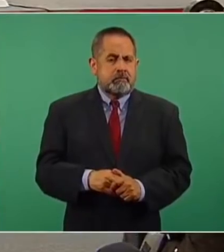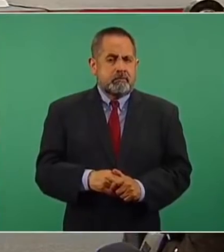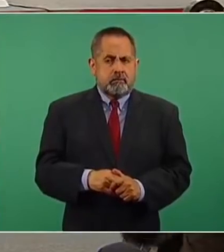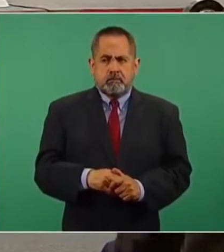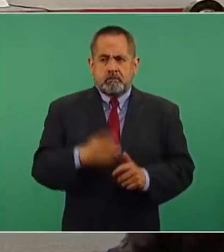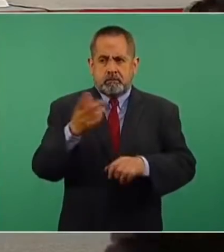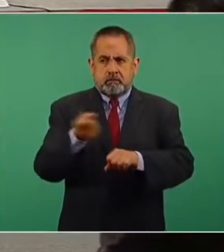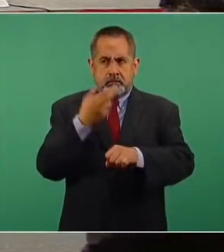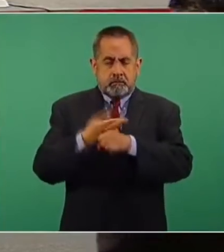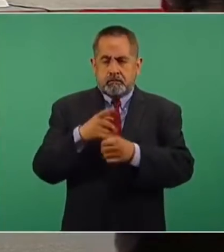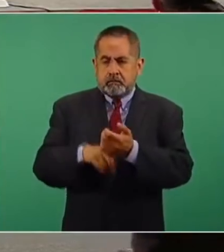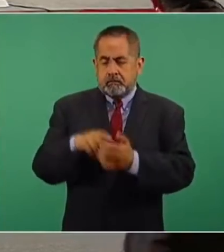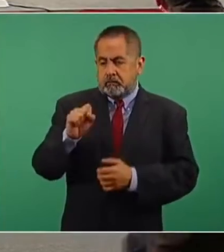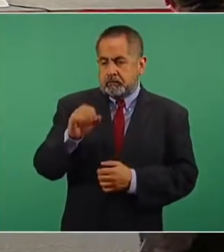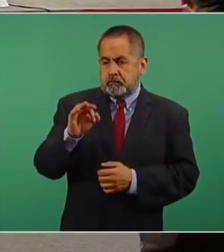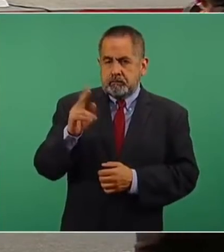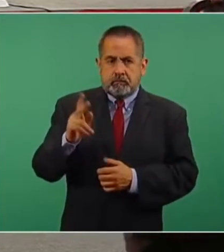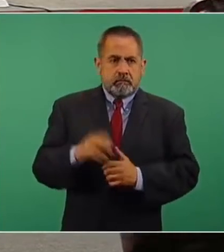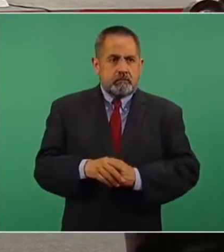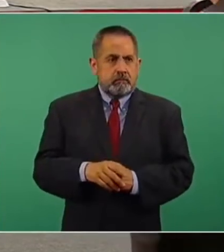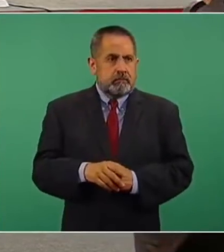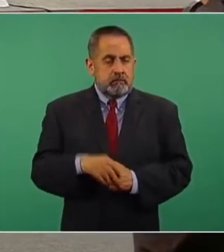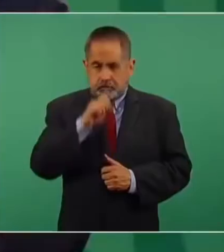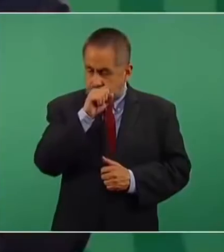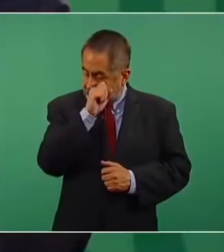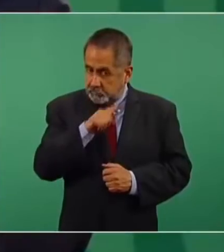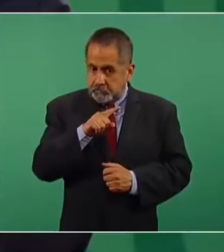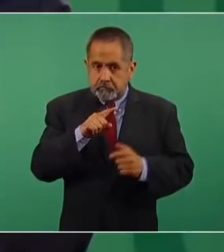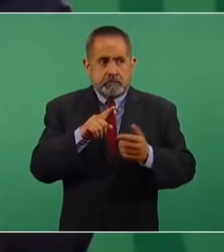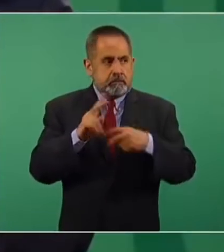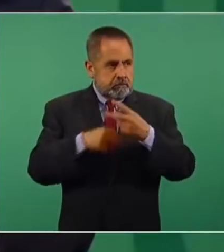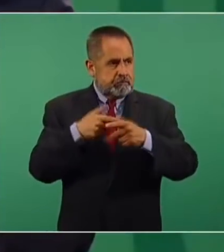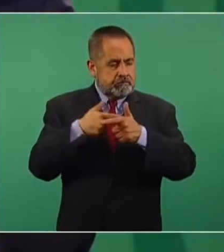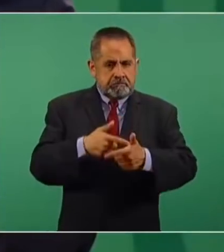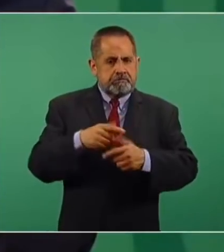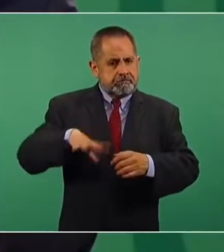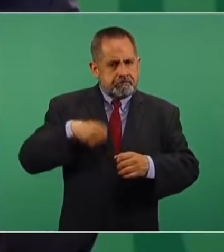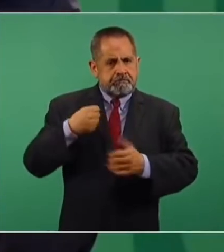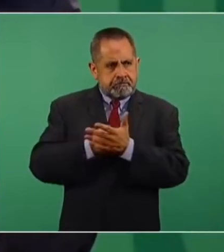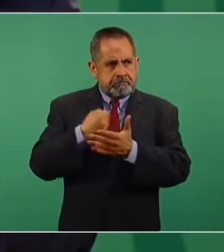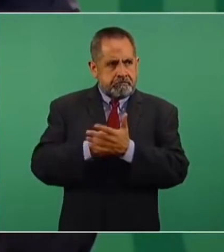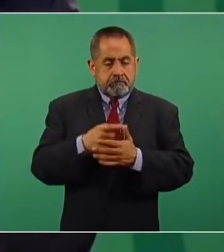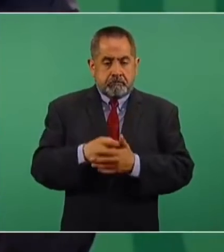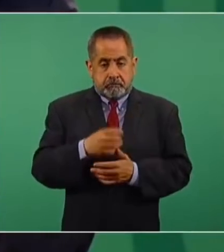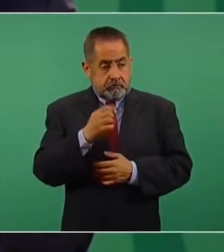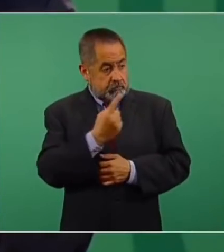la Secretaría de la Función Pública. Pues ahí vamos a seguir luchando para que no sea el